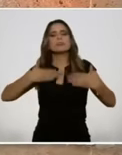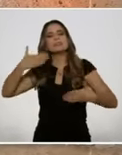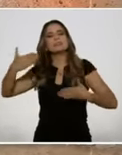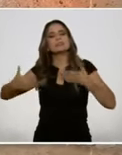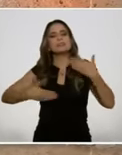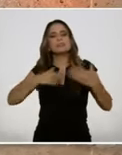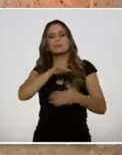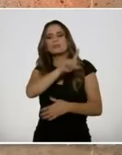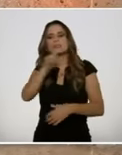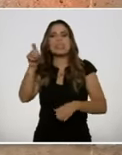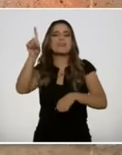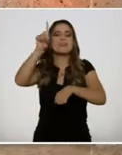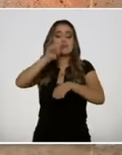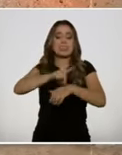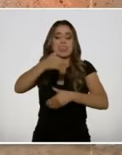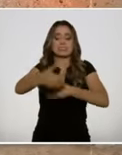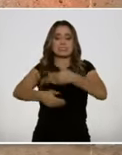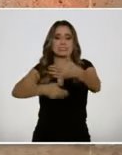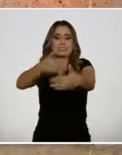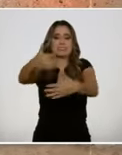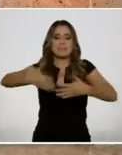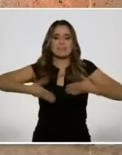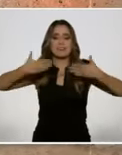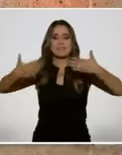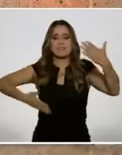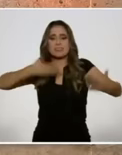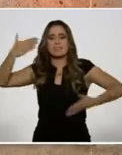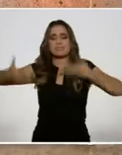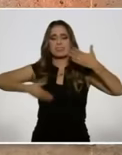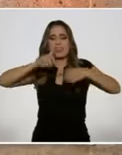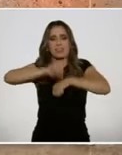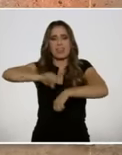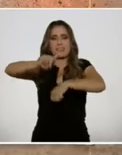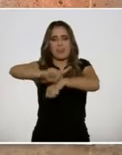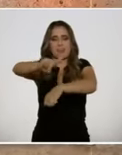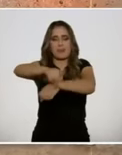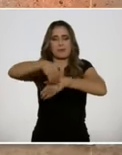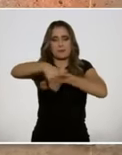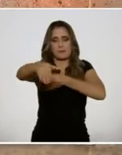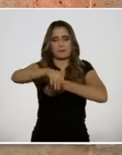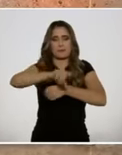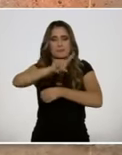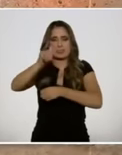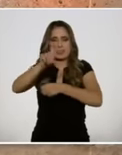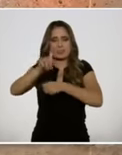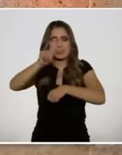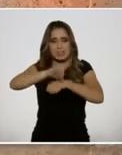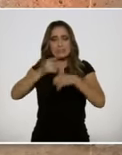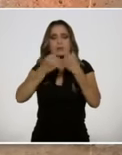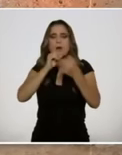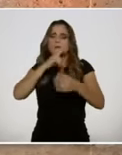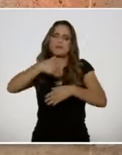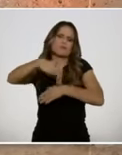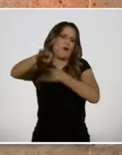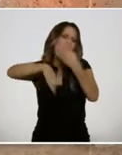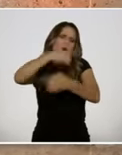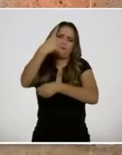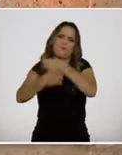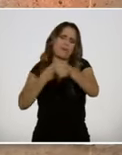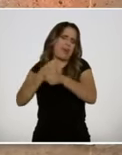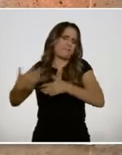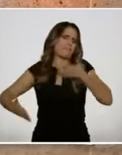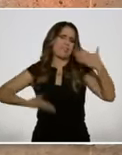festejo durante 100 días. Y espero que en 100 días, y bueno, luego todo el año, porque precisamente vamos a arrancar con lo que precisamente